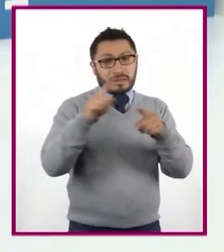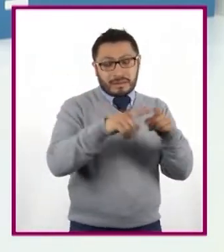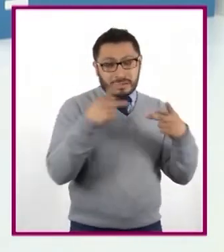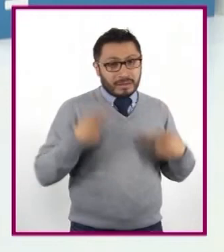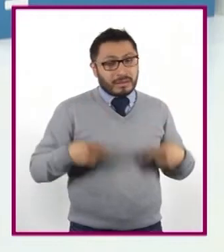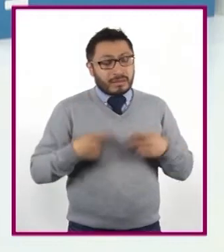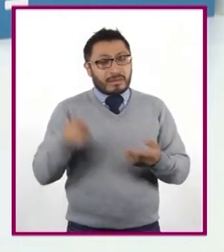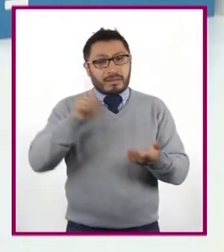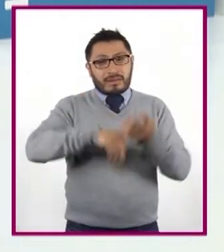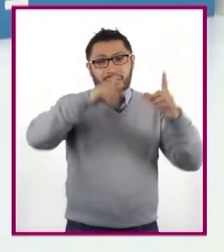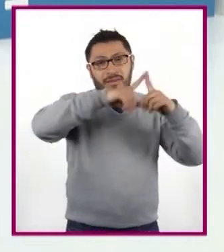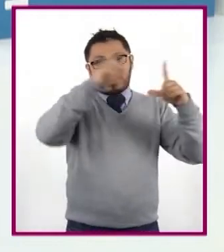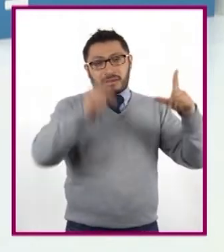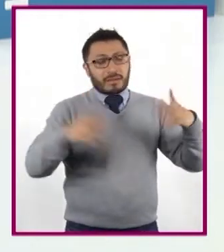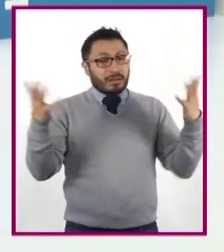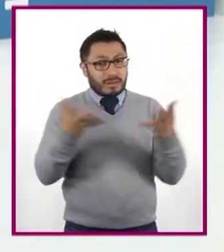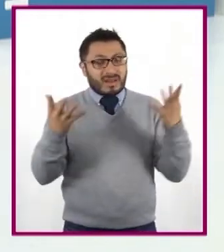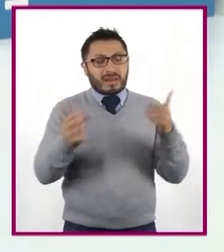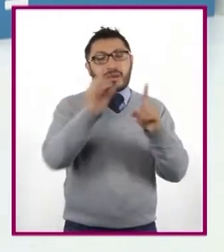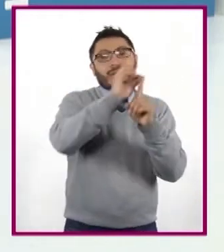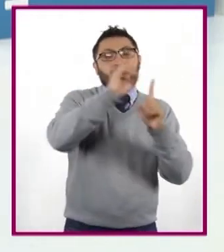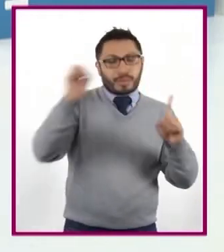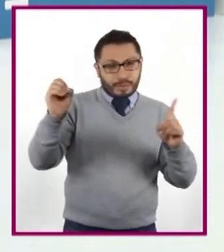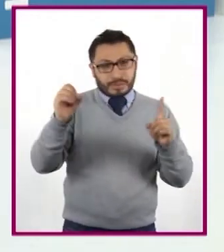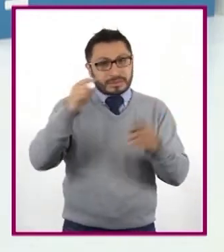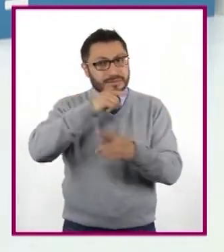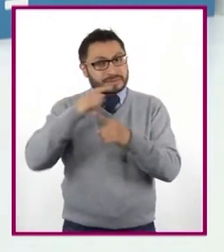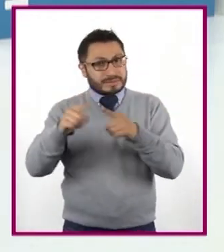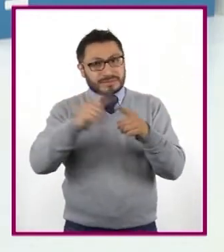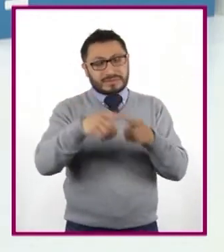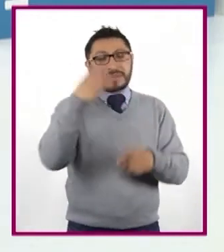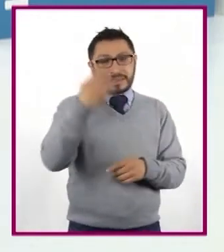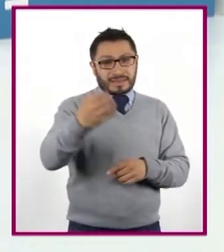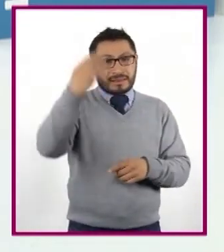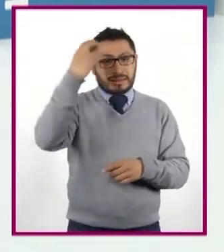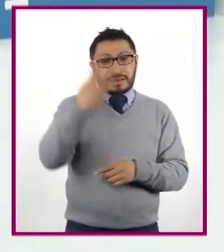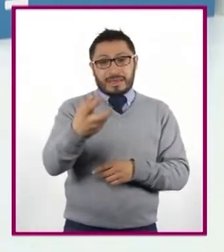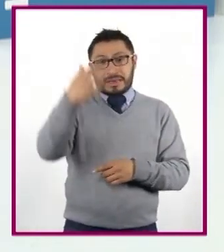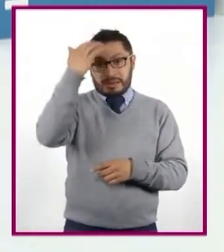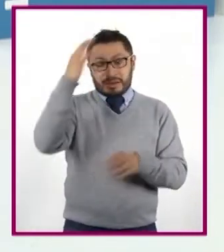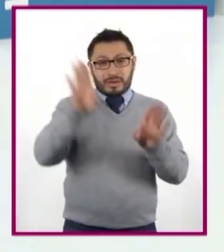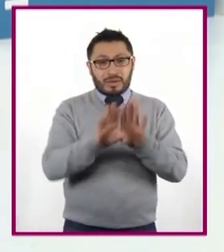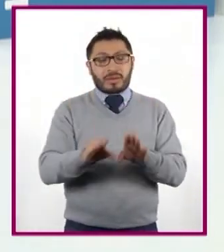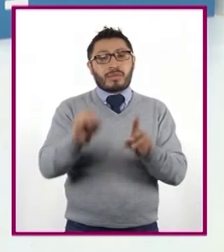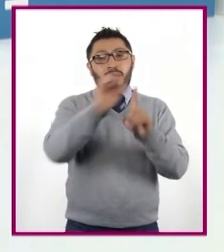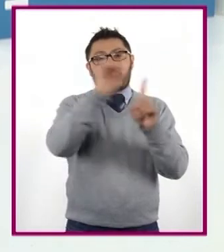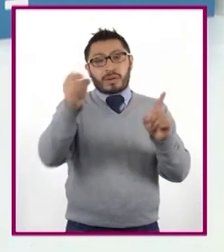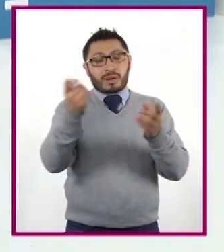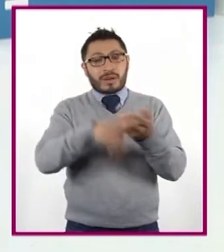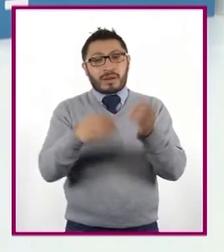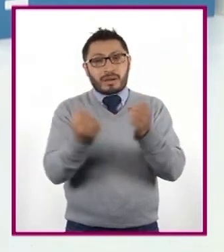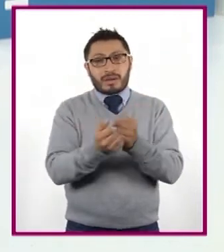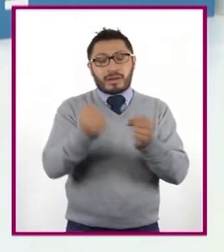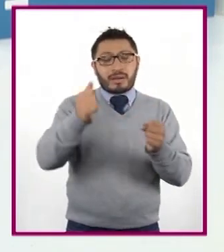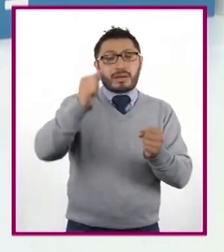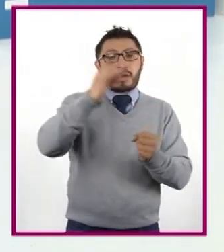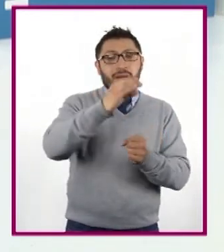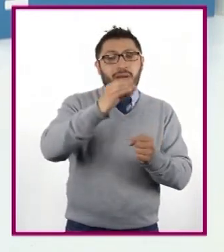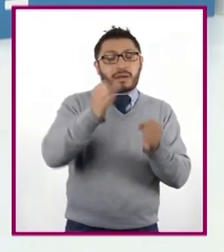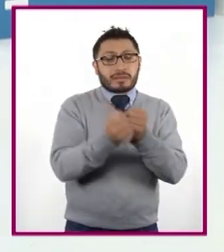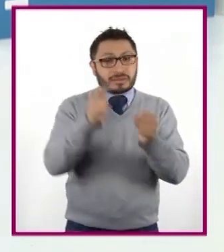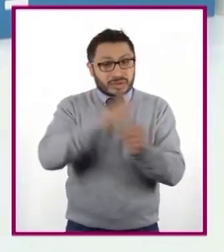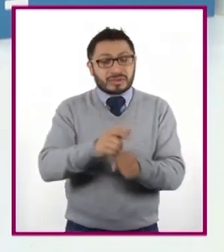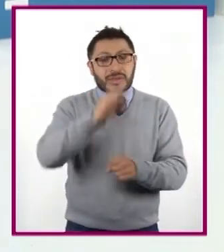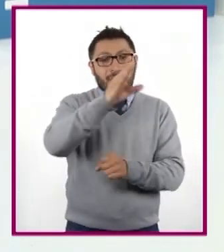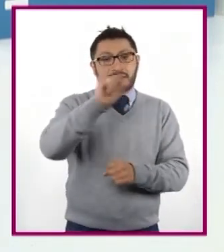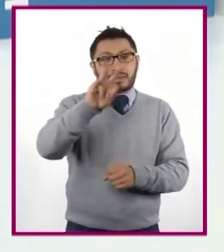en el país han creado organizaciones. Se les conoce como organizaciones de la sociedad civil. Se espera que